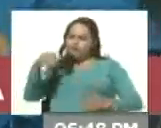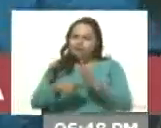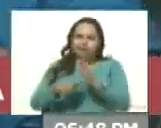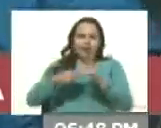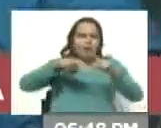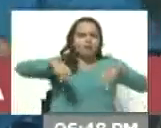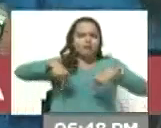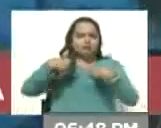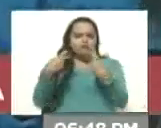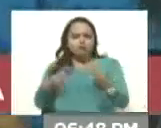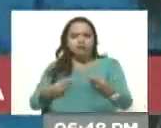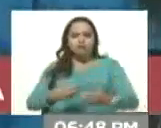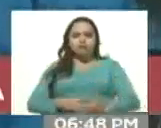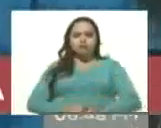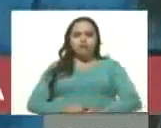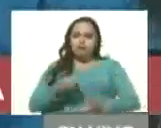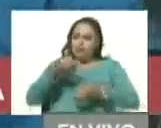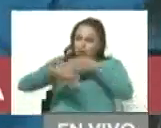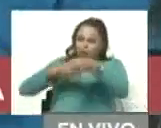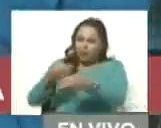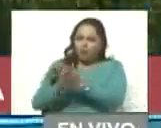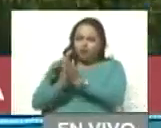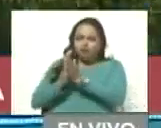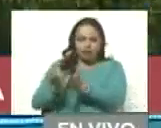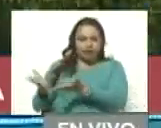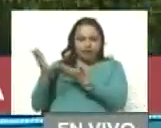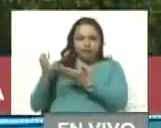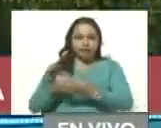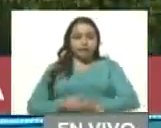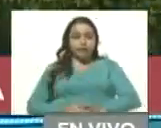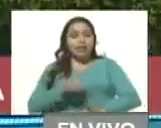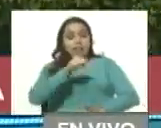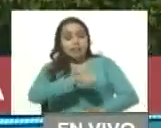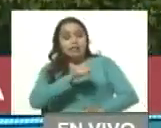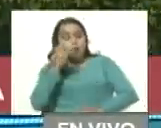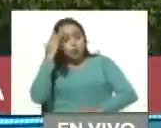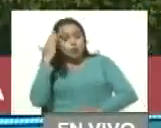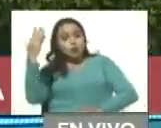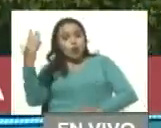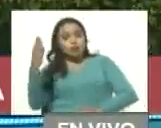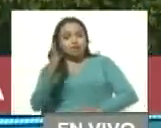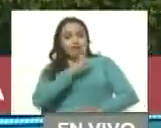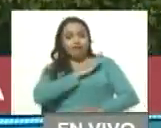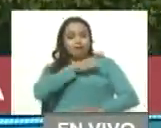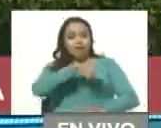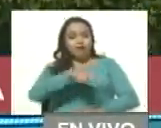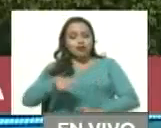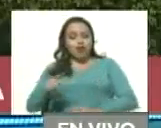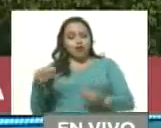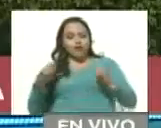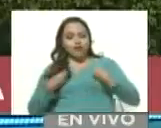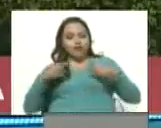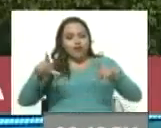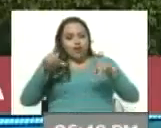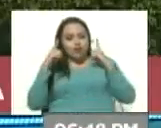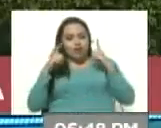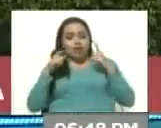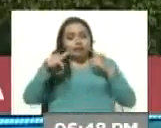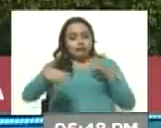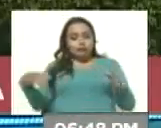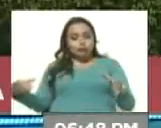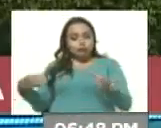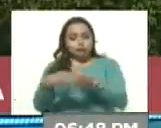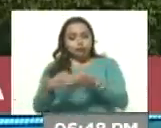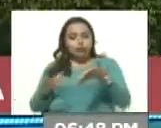de renovación háblenos un poco de esto si eso es un sueño que hemos tenido los guaireños y la guaireña y creo que este congreso